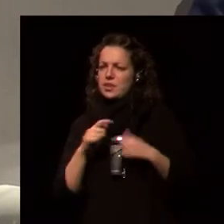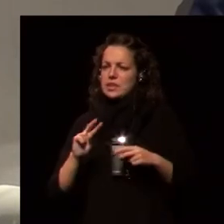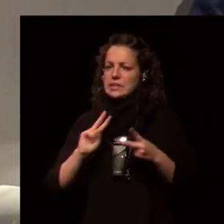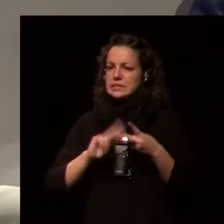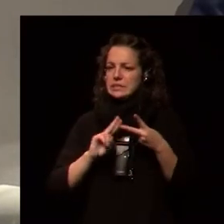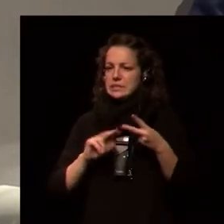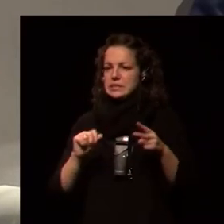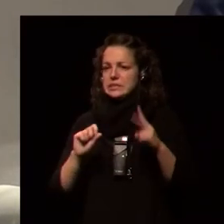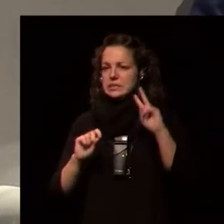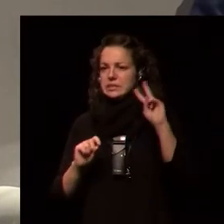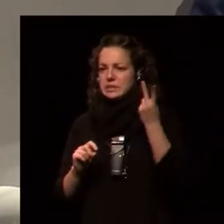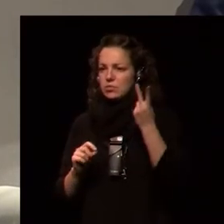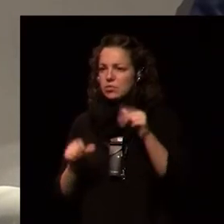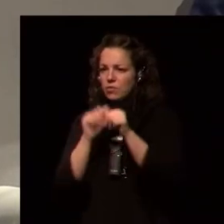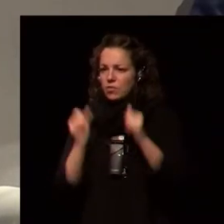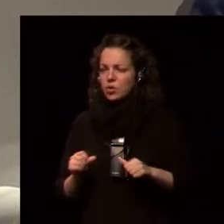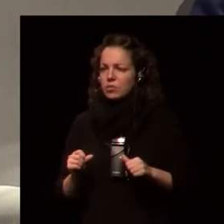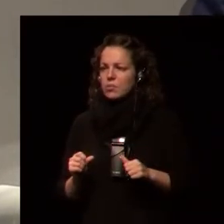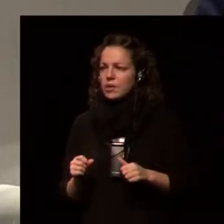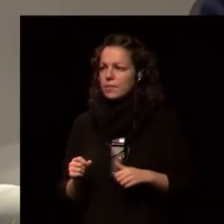Segundo, manera de consumir